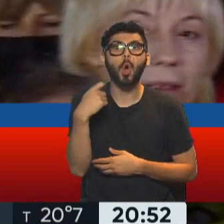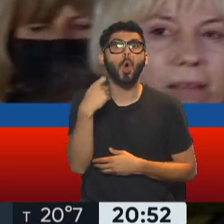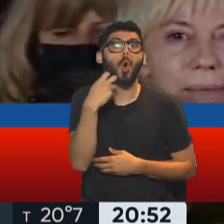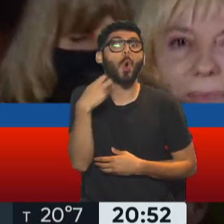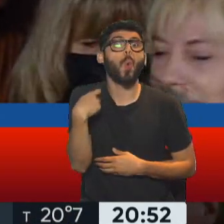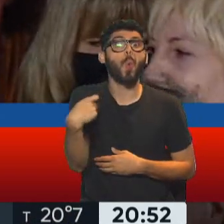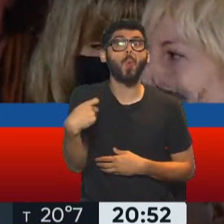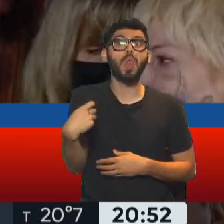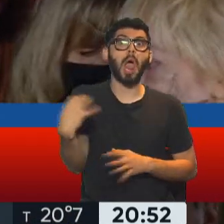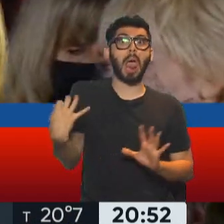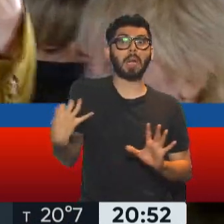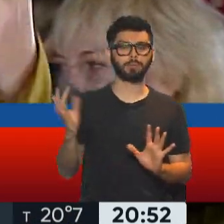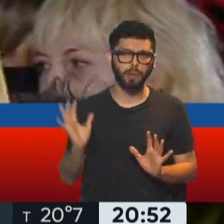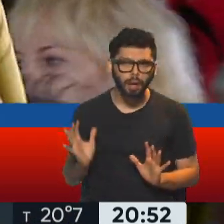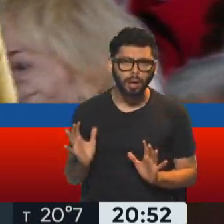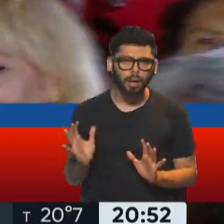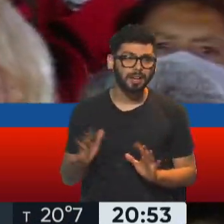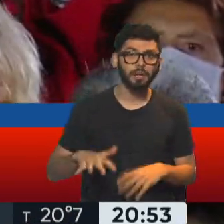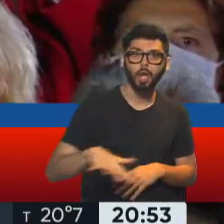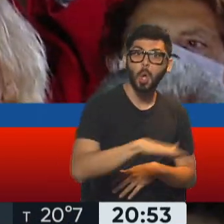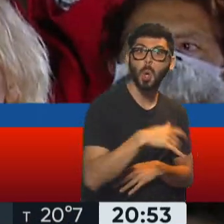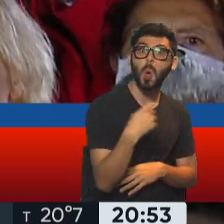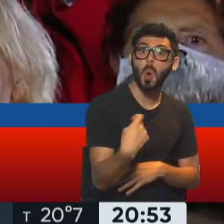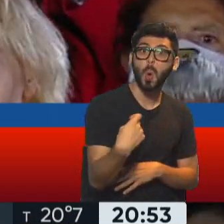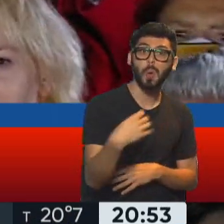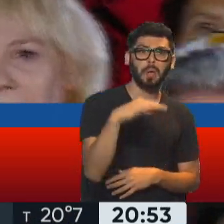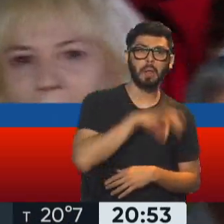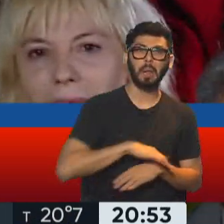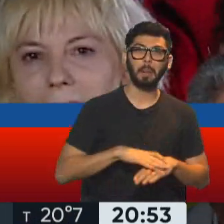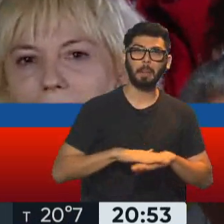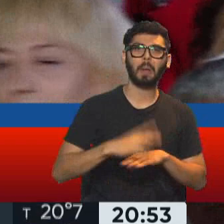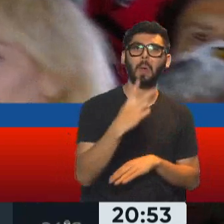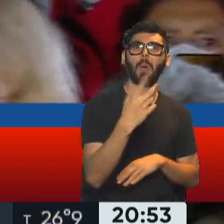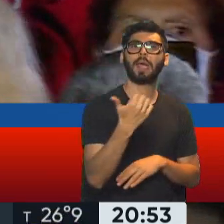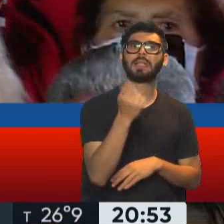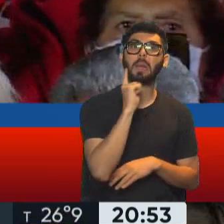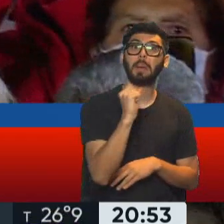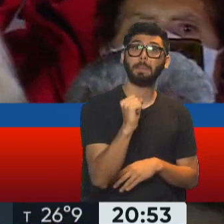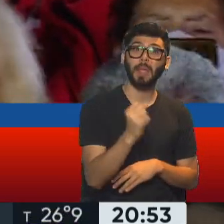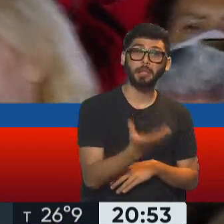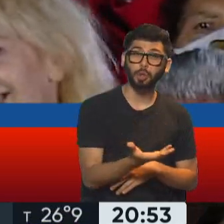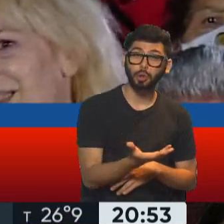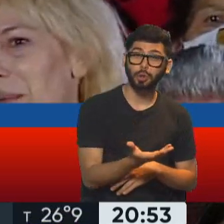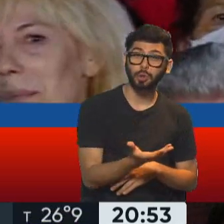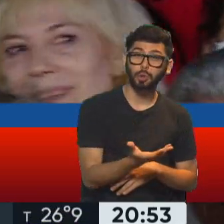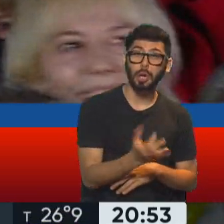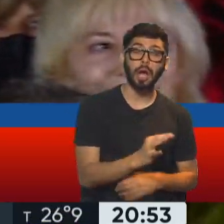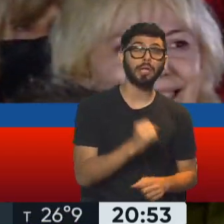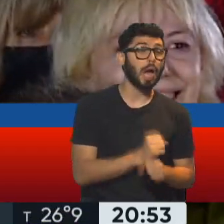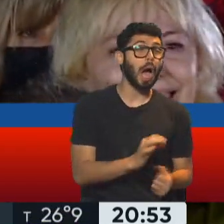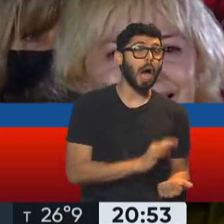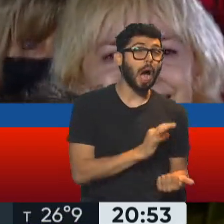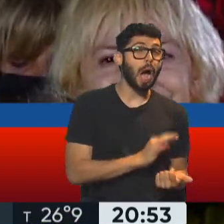privilegio, mientras nuestros jubilados cobran una mínima de 26.000 pesos después de años de